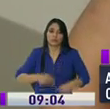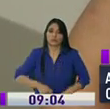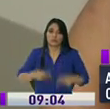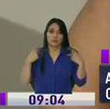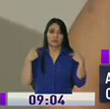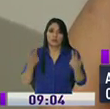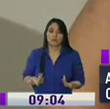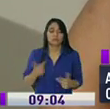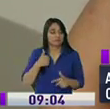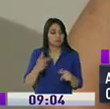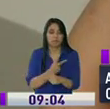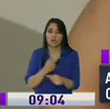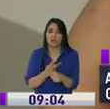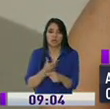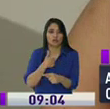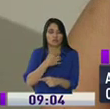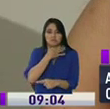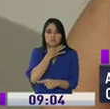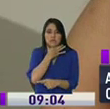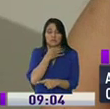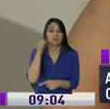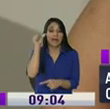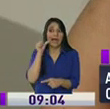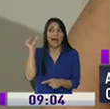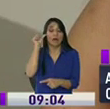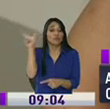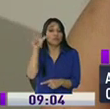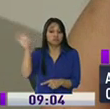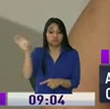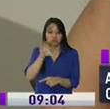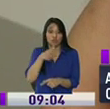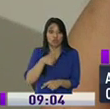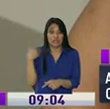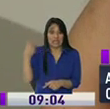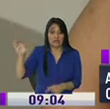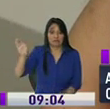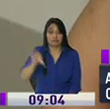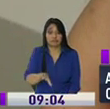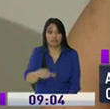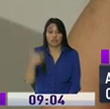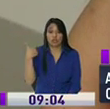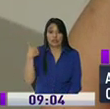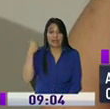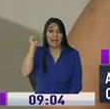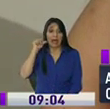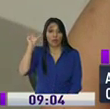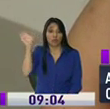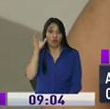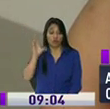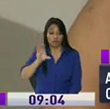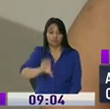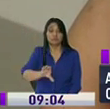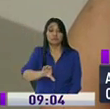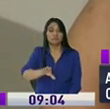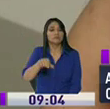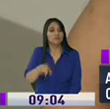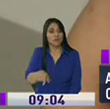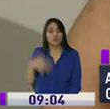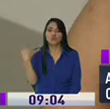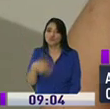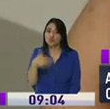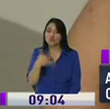protección, porque los audios que yo poseo y que tengo son audios